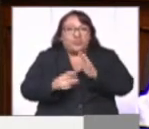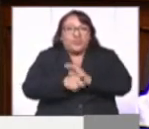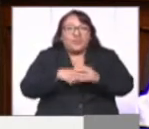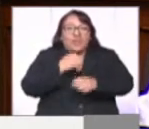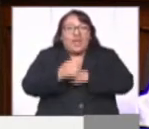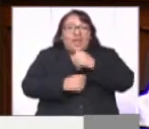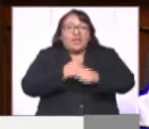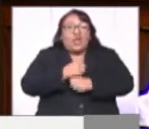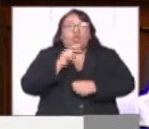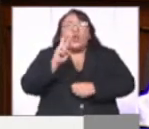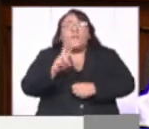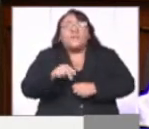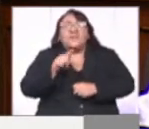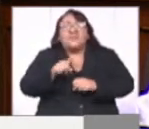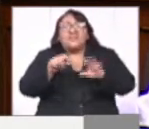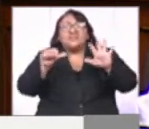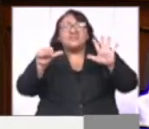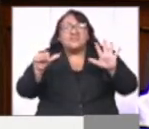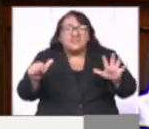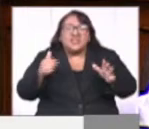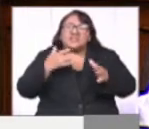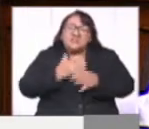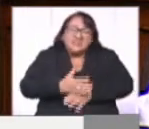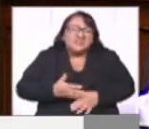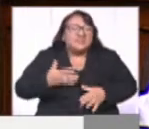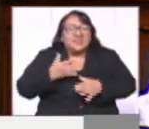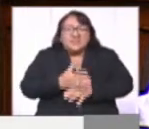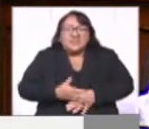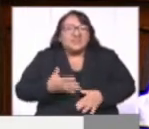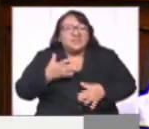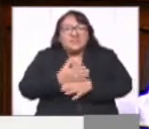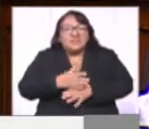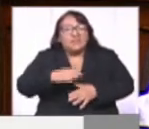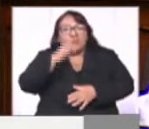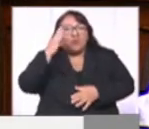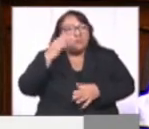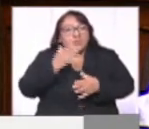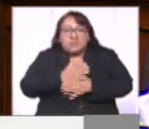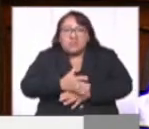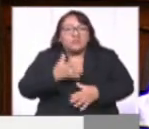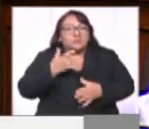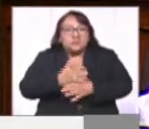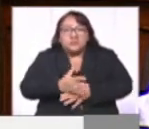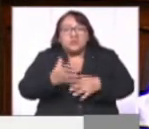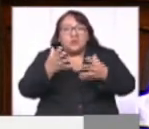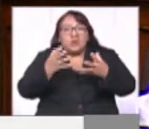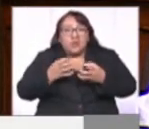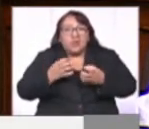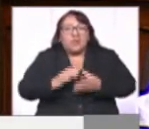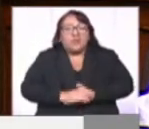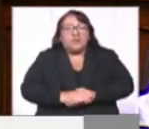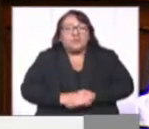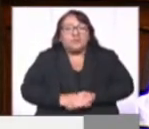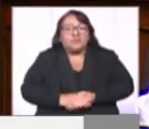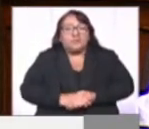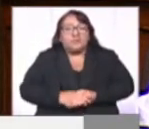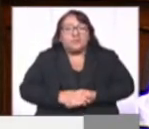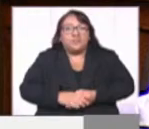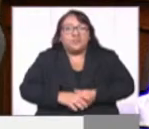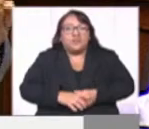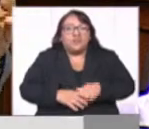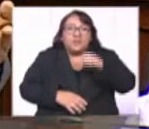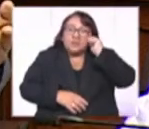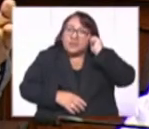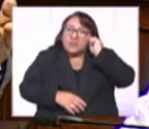año 2016, insiste Fuerza Popular por querer exonerar a aquellos que